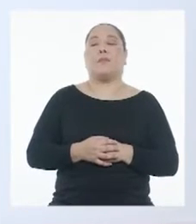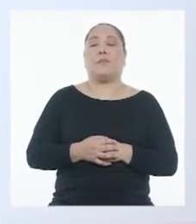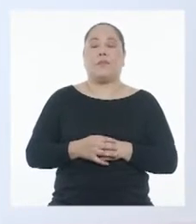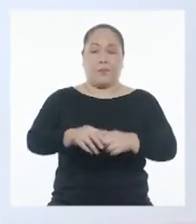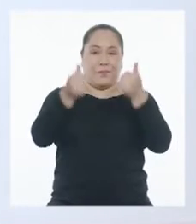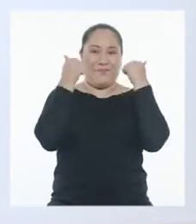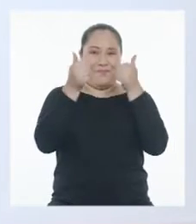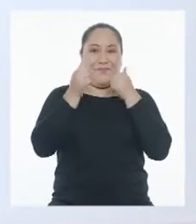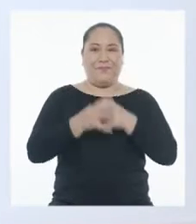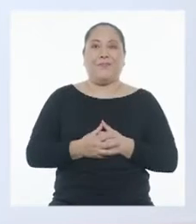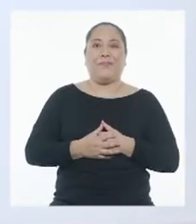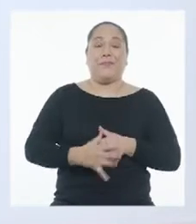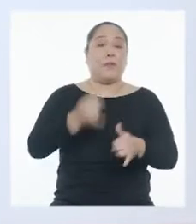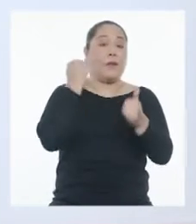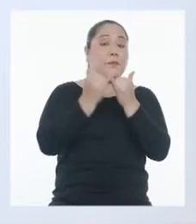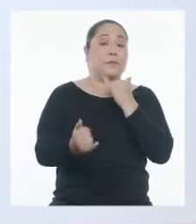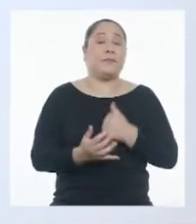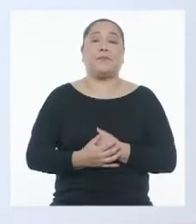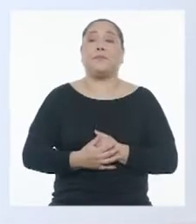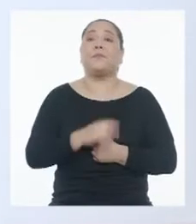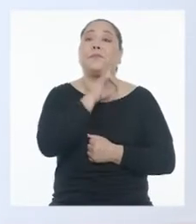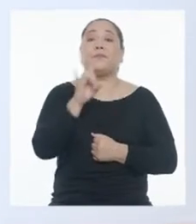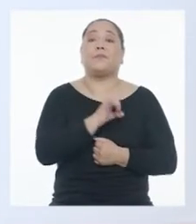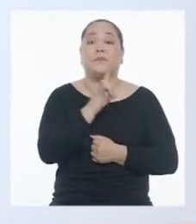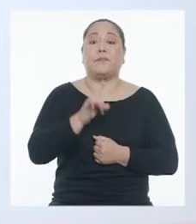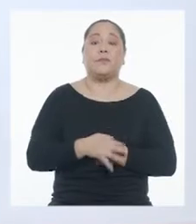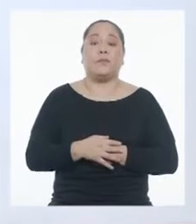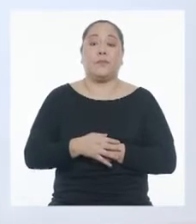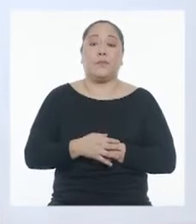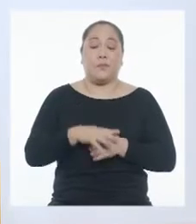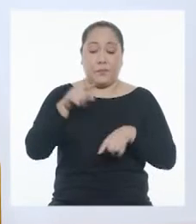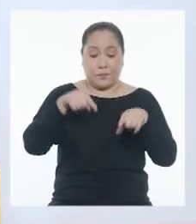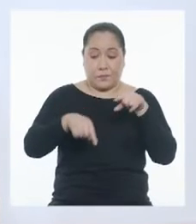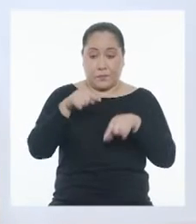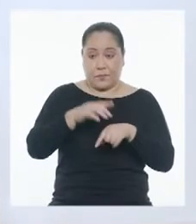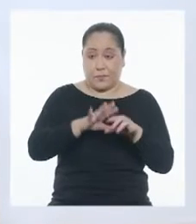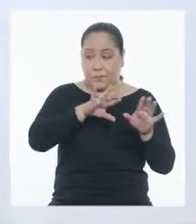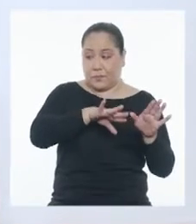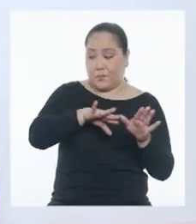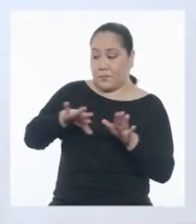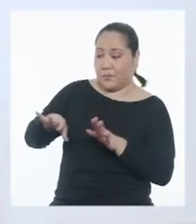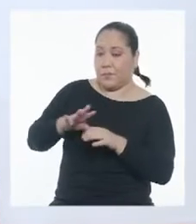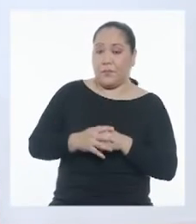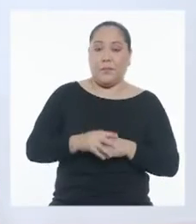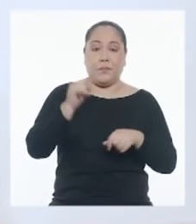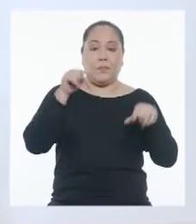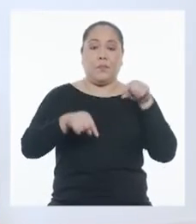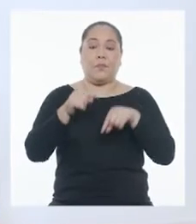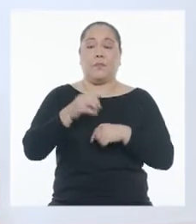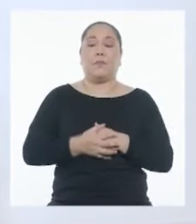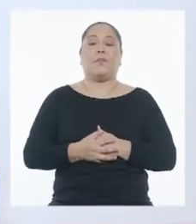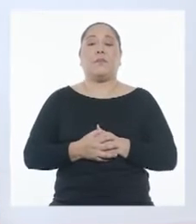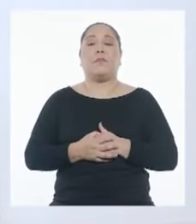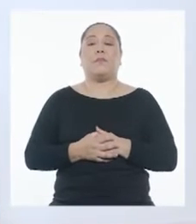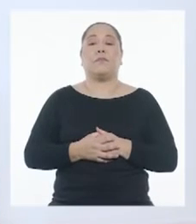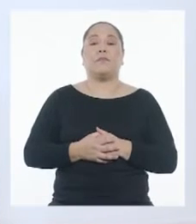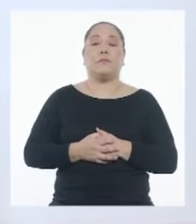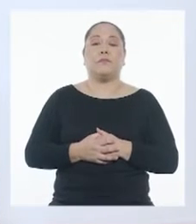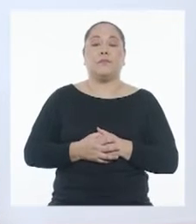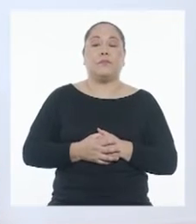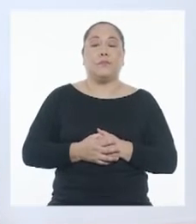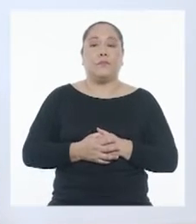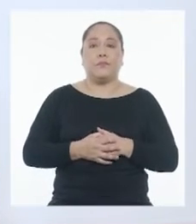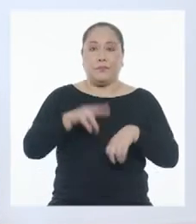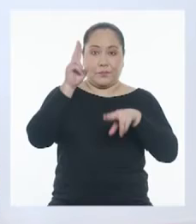2. Muy bien. Por último, vamos a utilizar el suelo. Dejamos aquí al costado de la